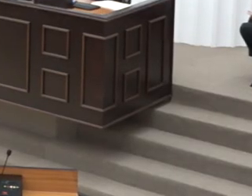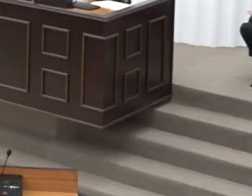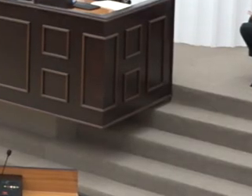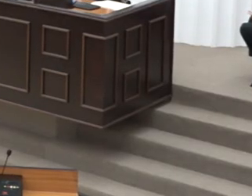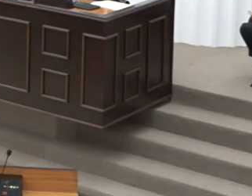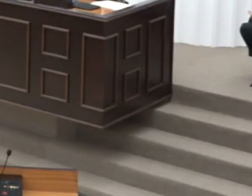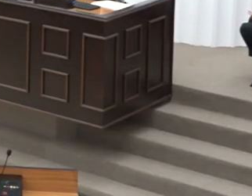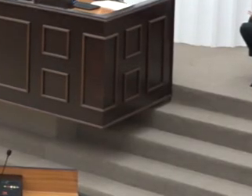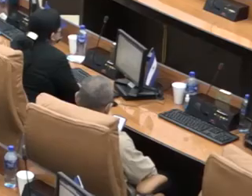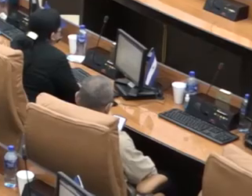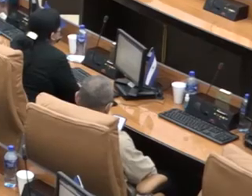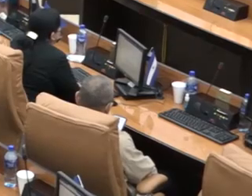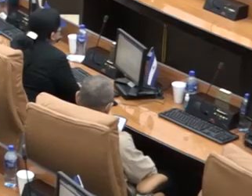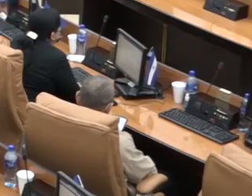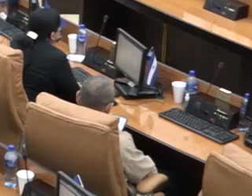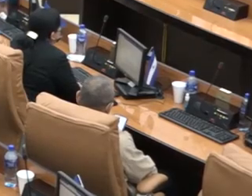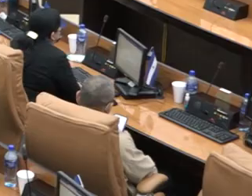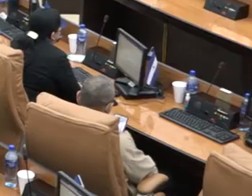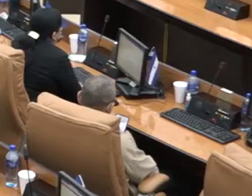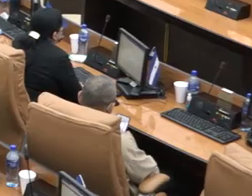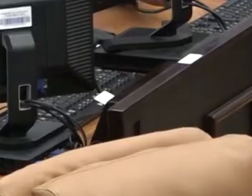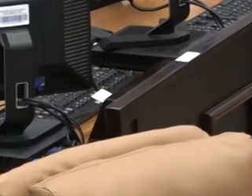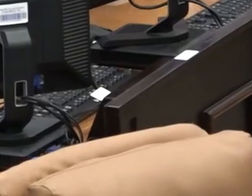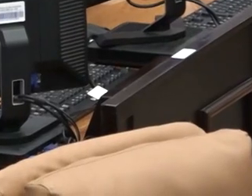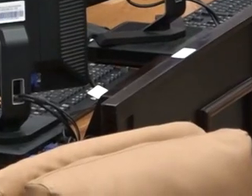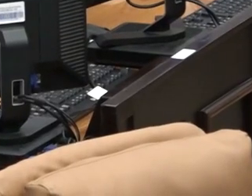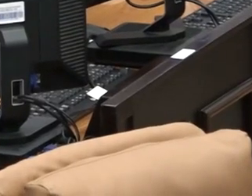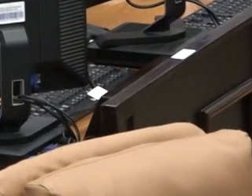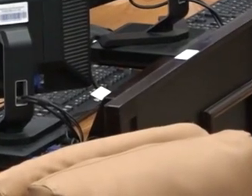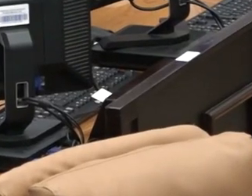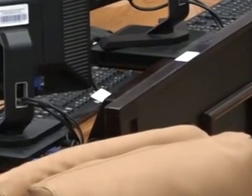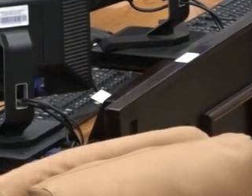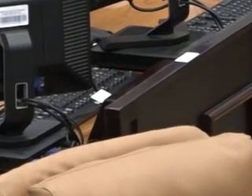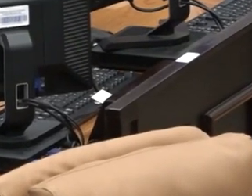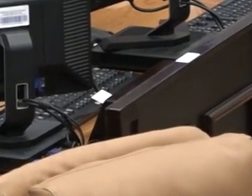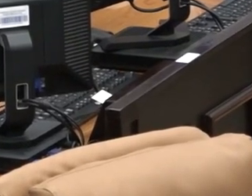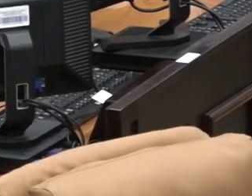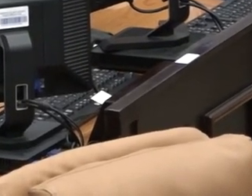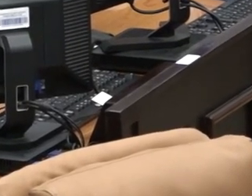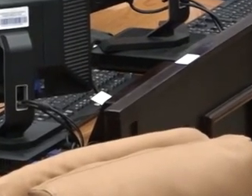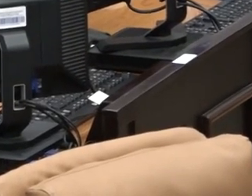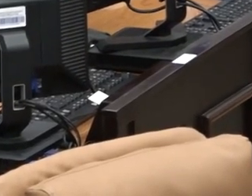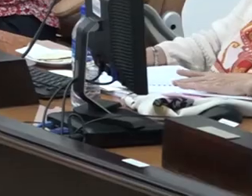sesión extraordinaria, los diputados podrían estar regresando hasta el 3 de agosto,